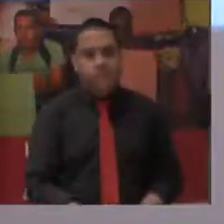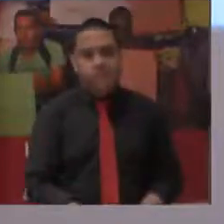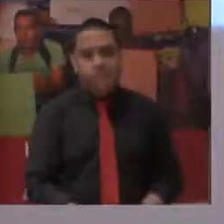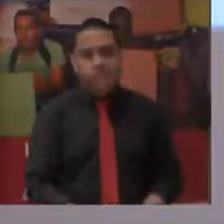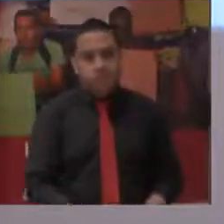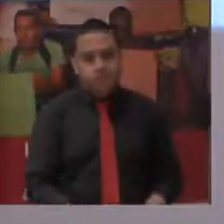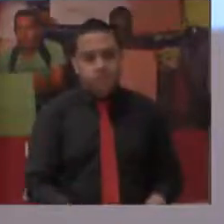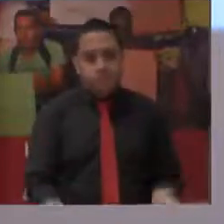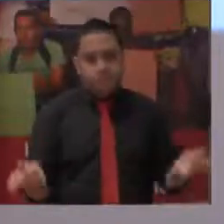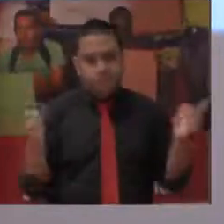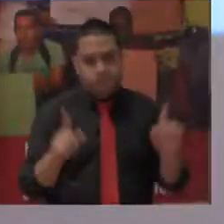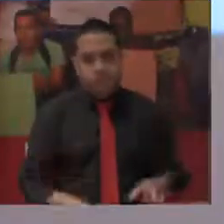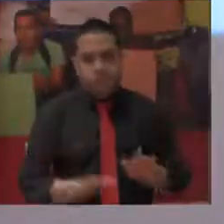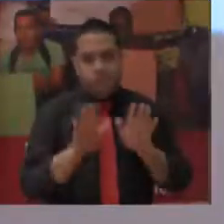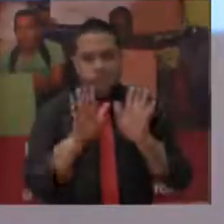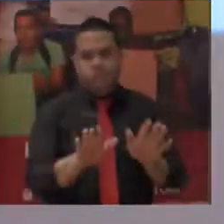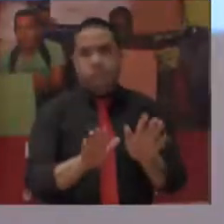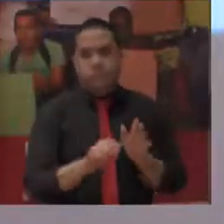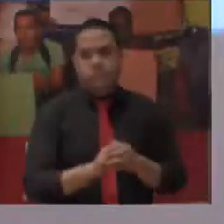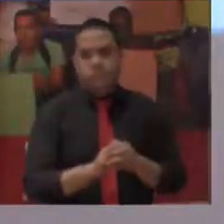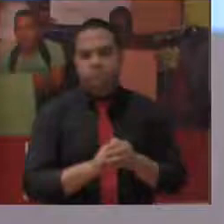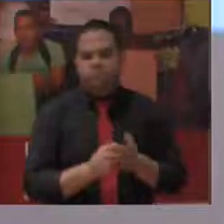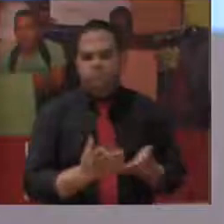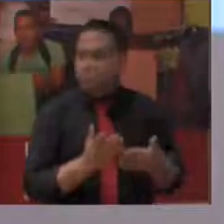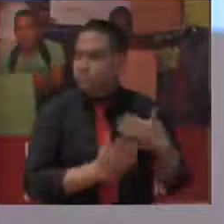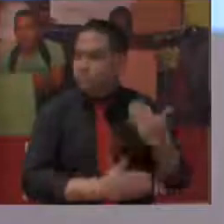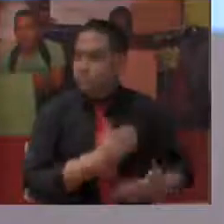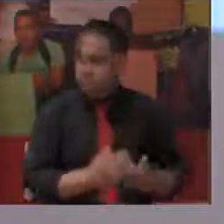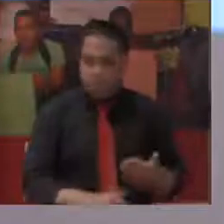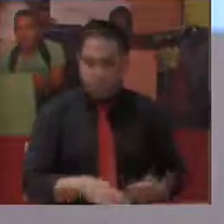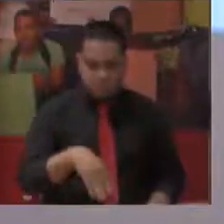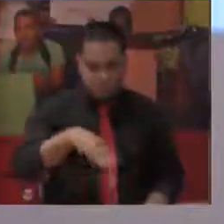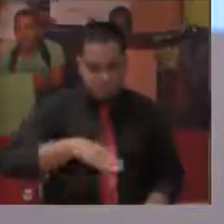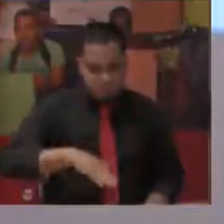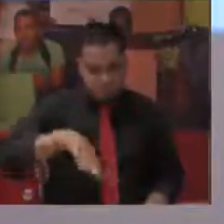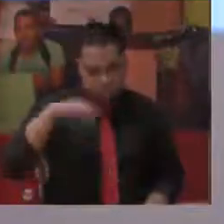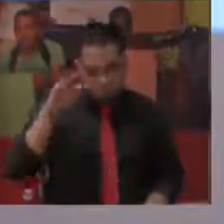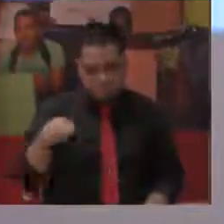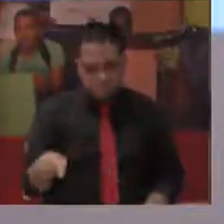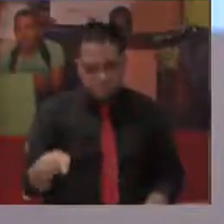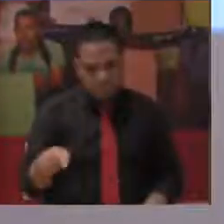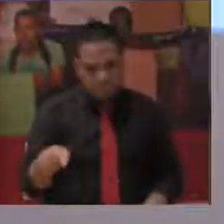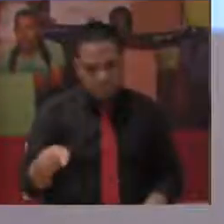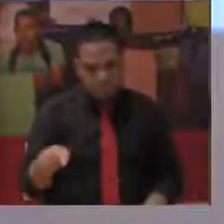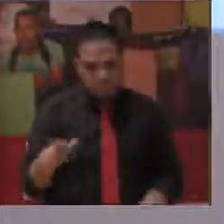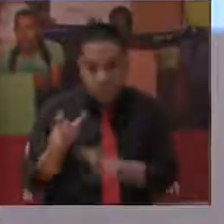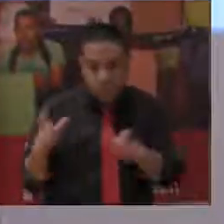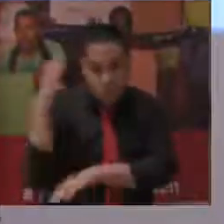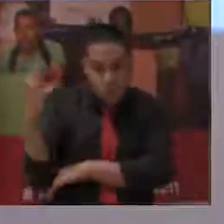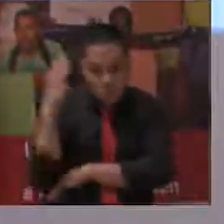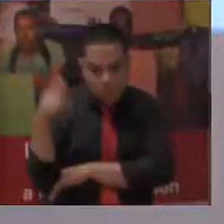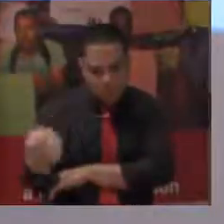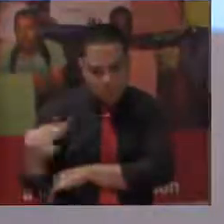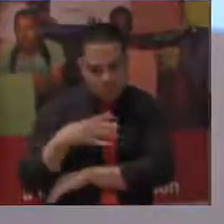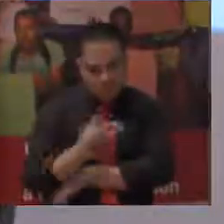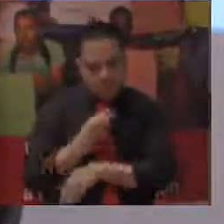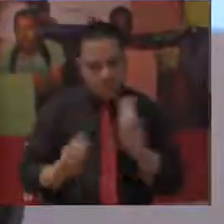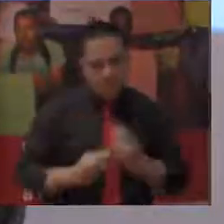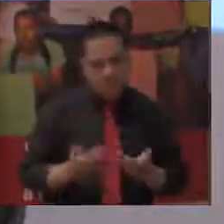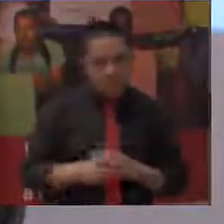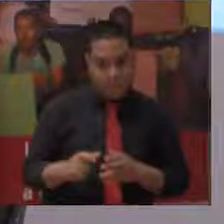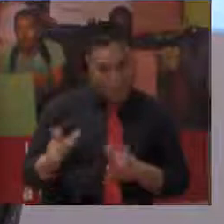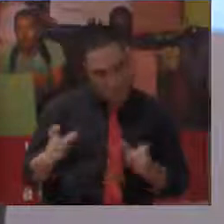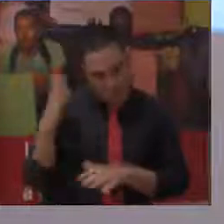eso está muy arraigado en la forma en que los colombianos adoptamos, en especial